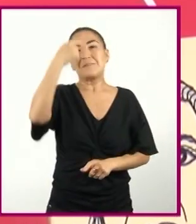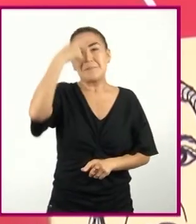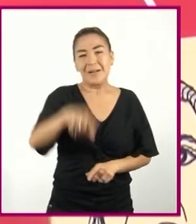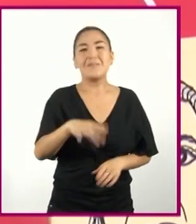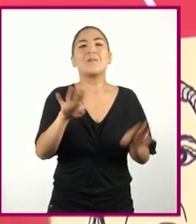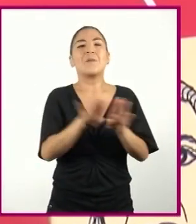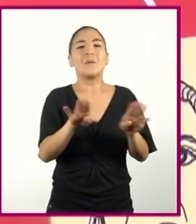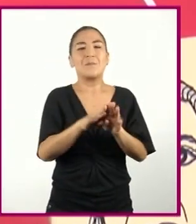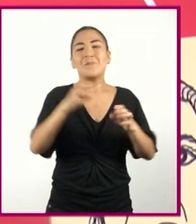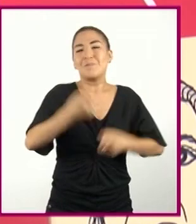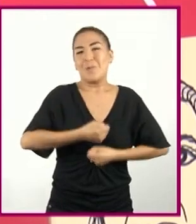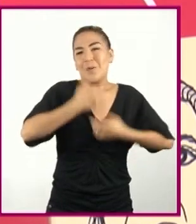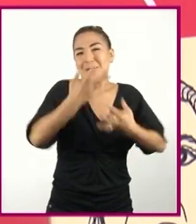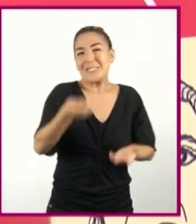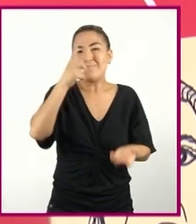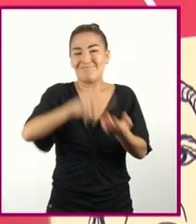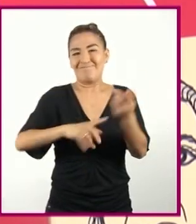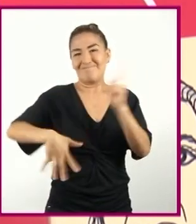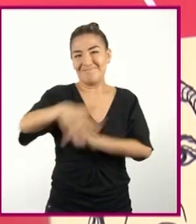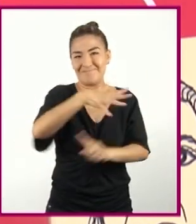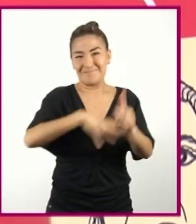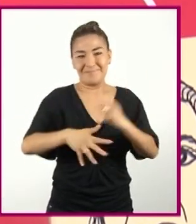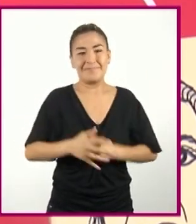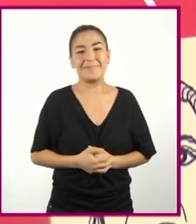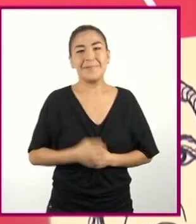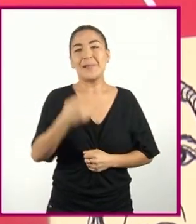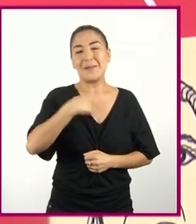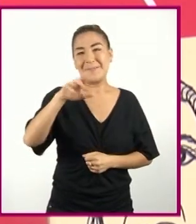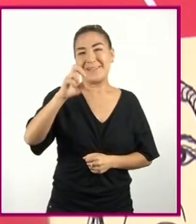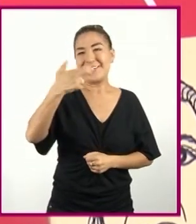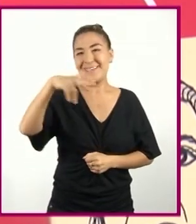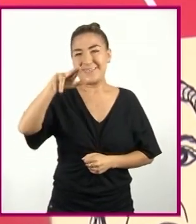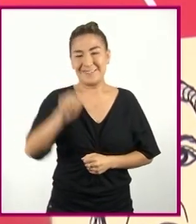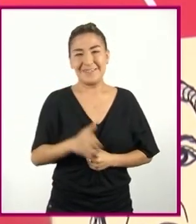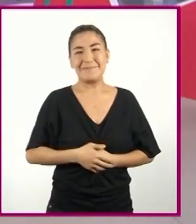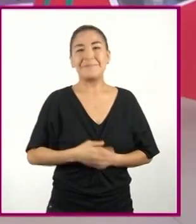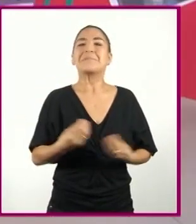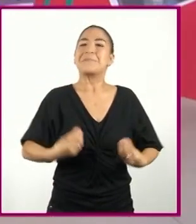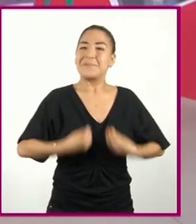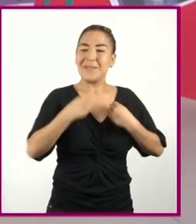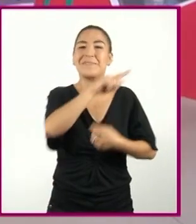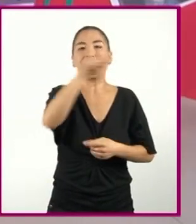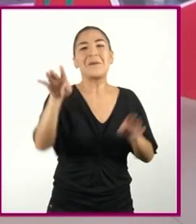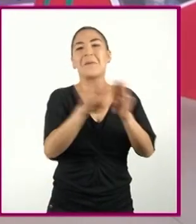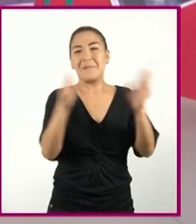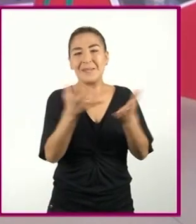con la poesía de todo lo que está a nuestro alrededor. Soy Regina Arias. ¡Vive